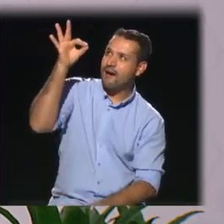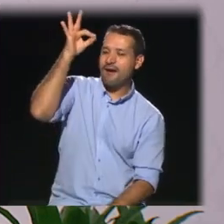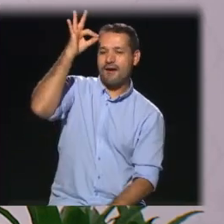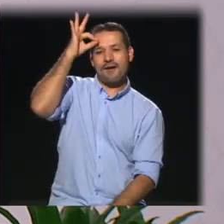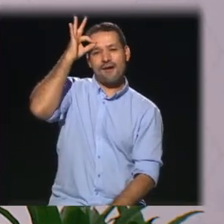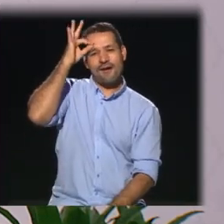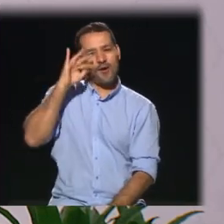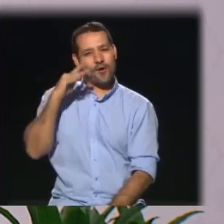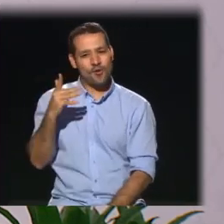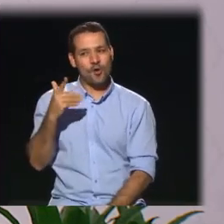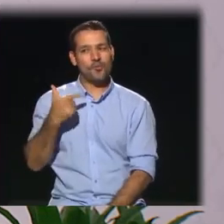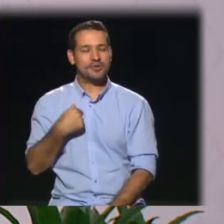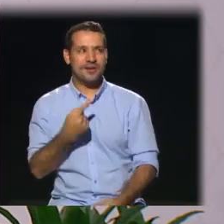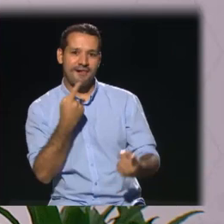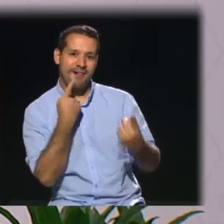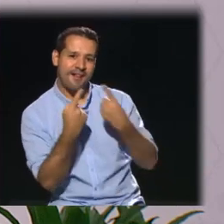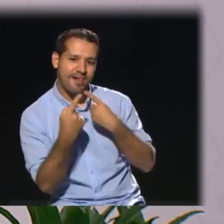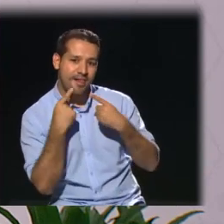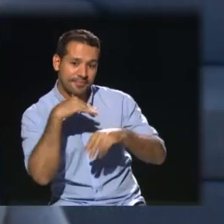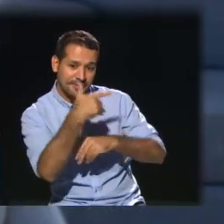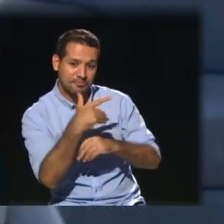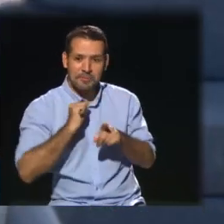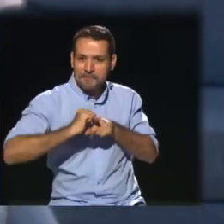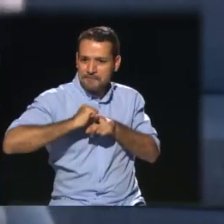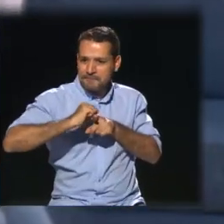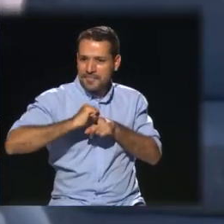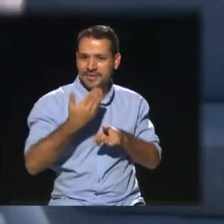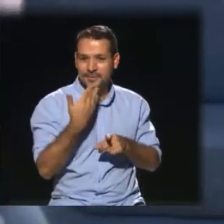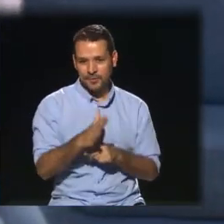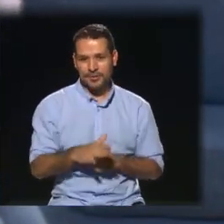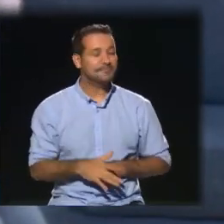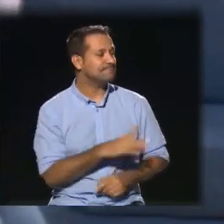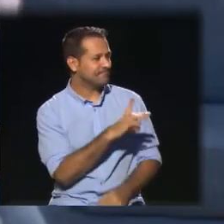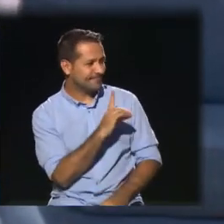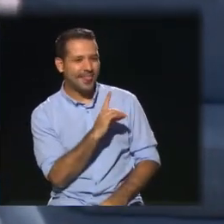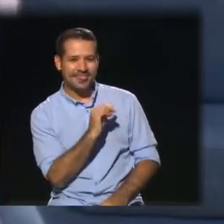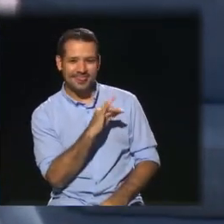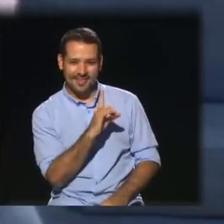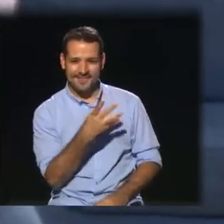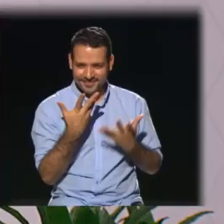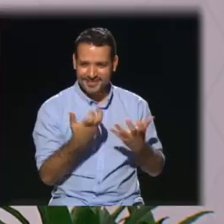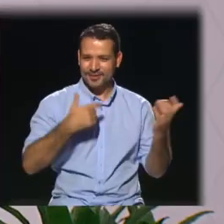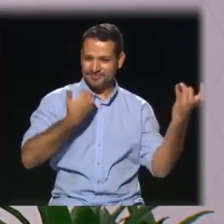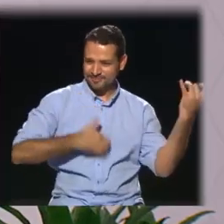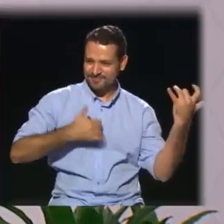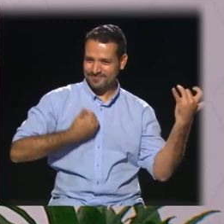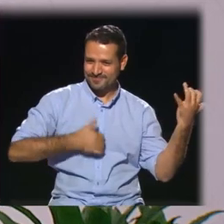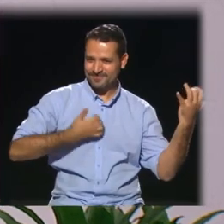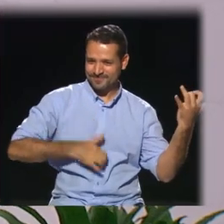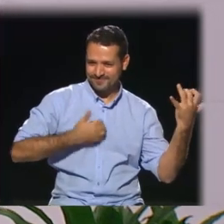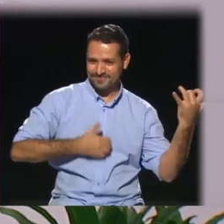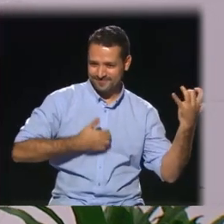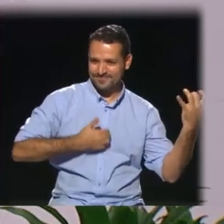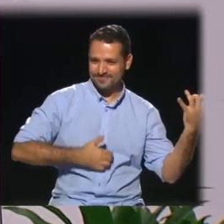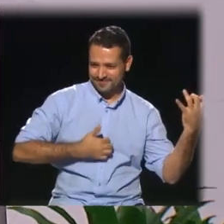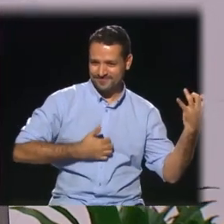digamos, debatir con mayor argumento en este momento. David, yo me quiero ir con un poquitico de música antes de mandar unos